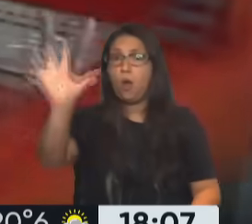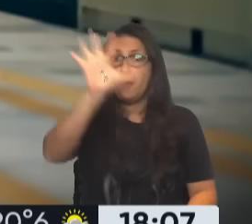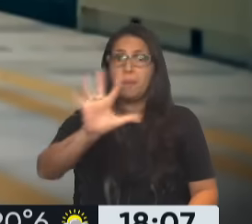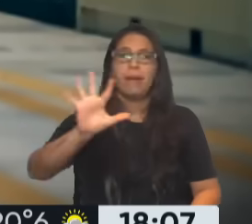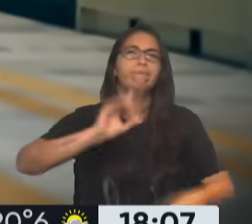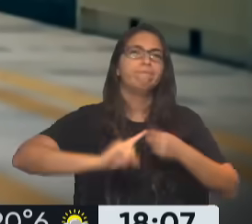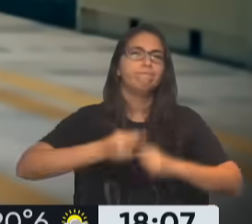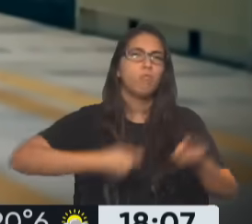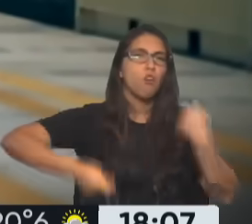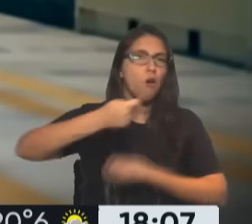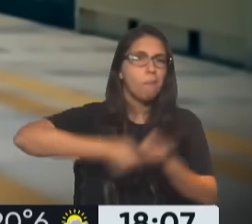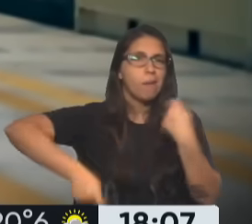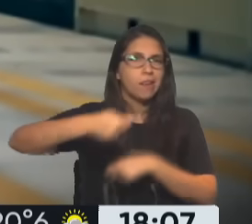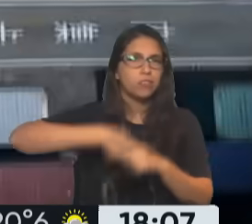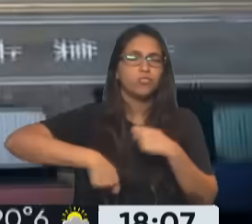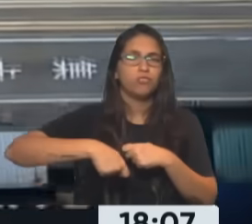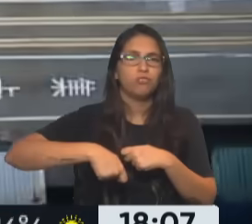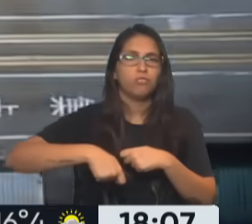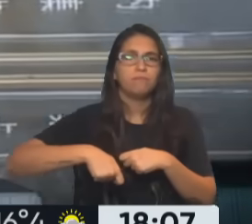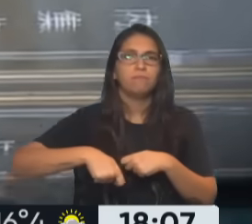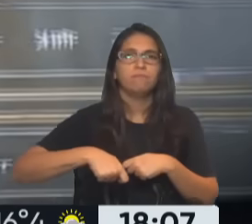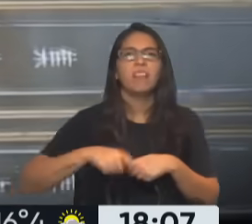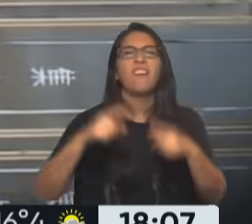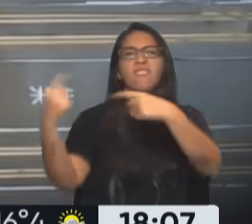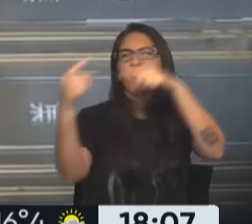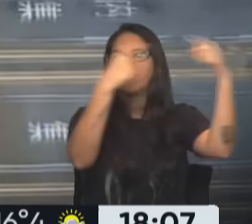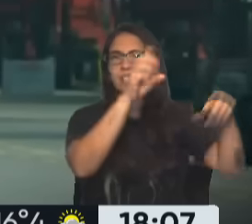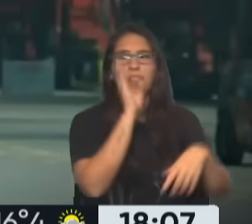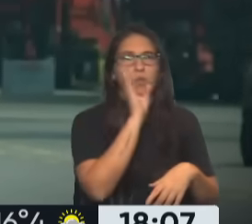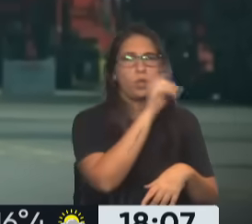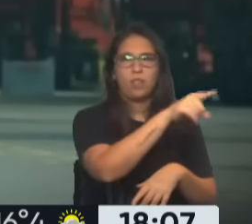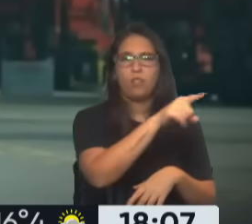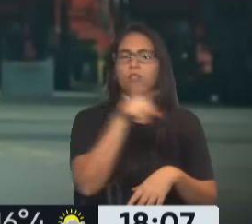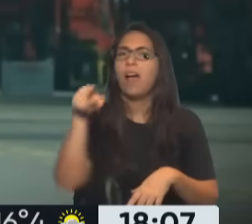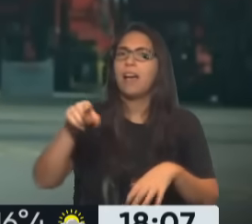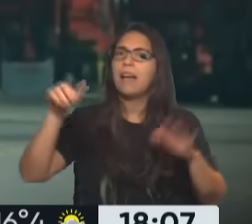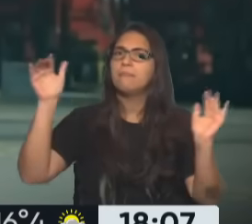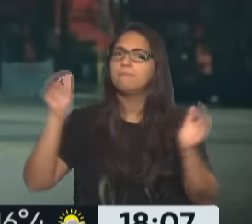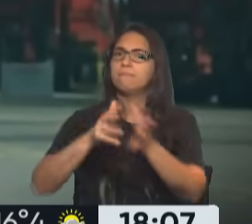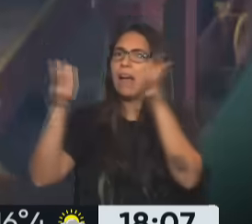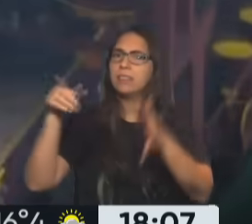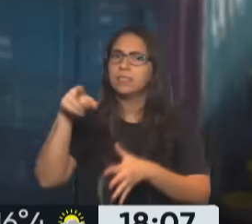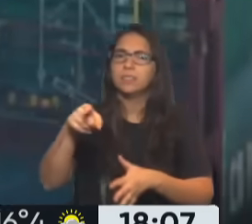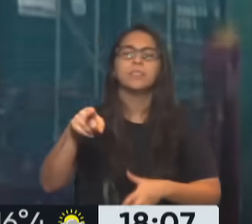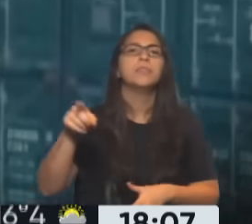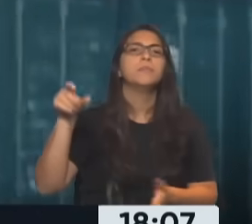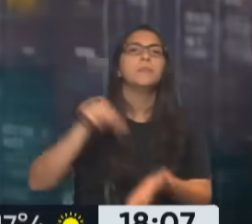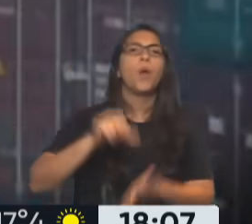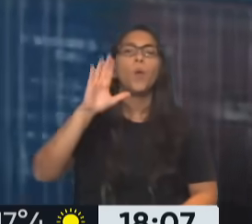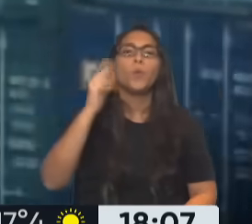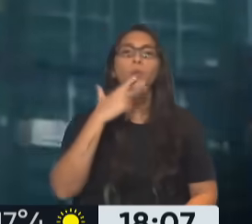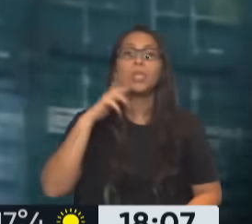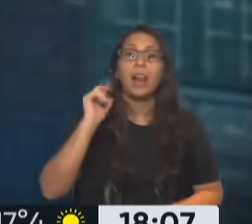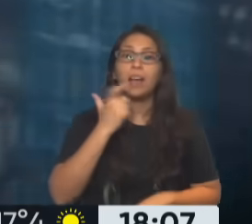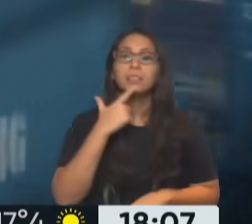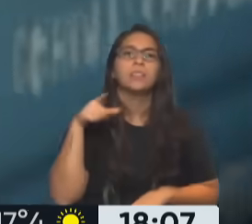que se libra una guerra de menor porte que con los Estados Unidos, por los términos de ese intercambio. Bruselas observa con preocupación